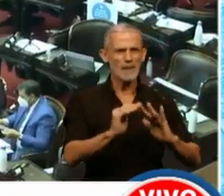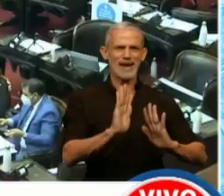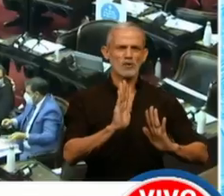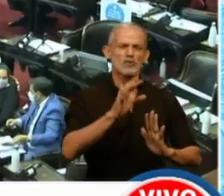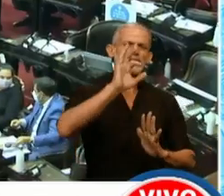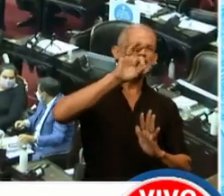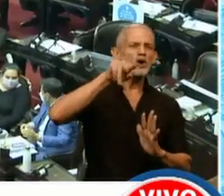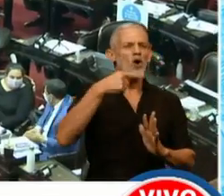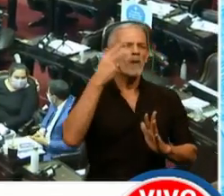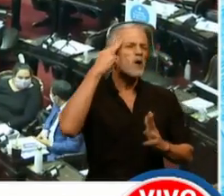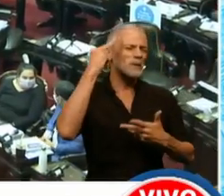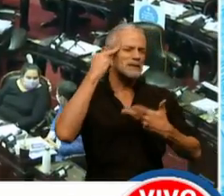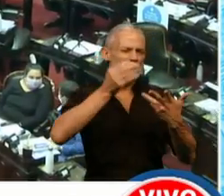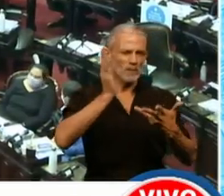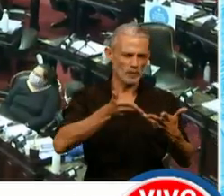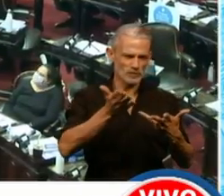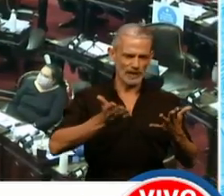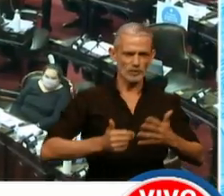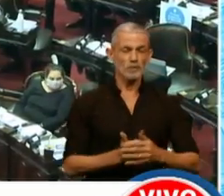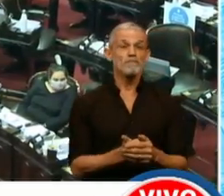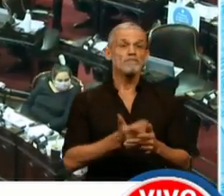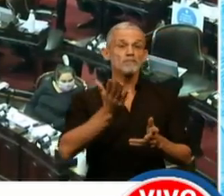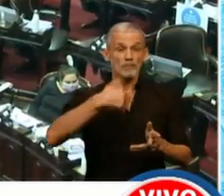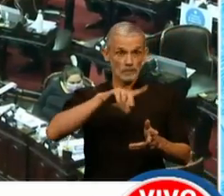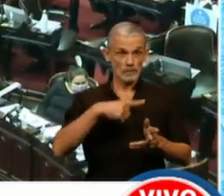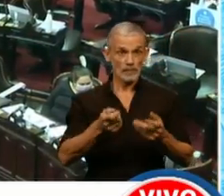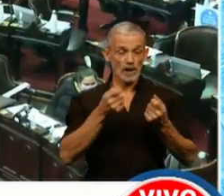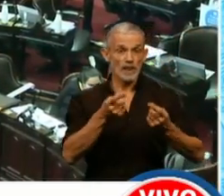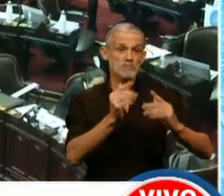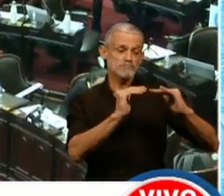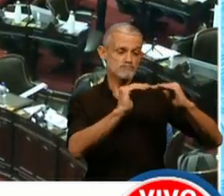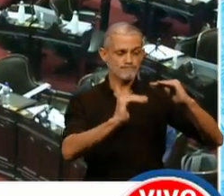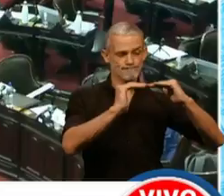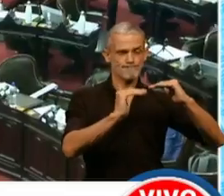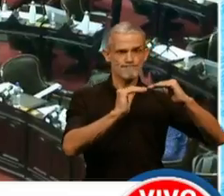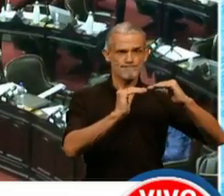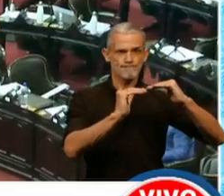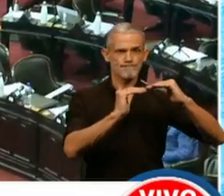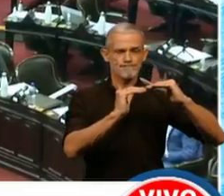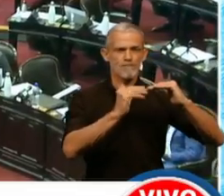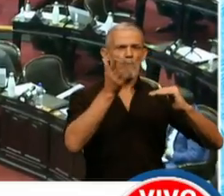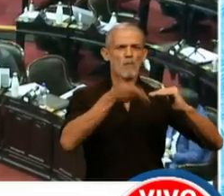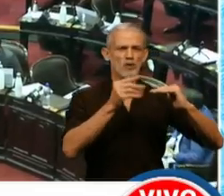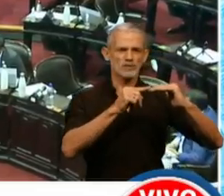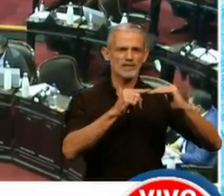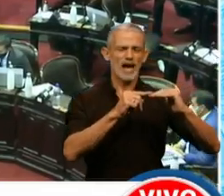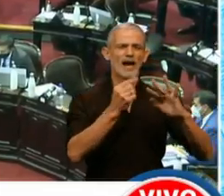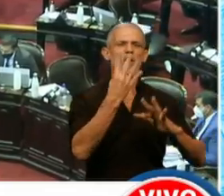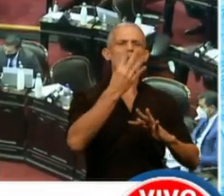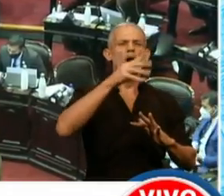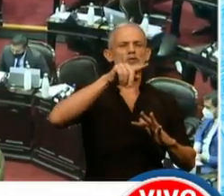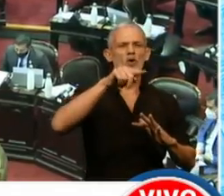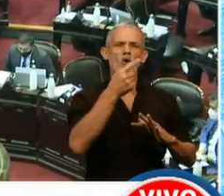el 0 99 una cosa así o sea estamos pasando del 4